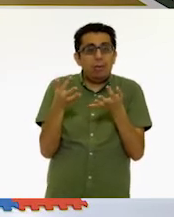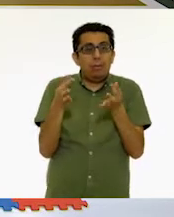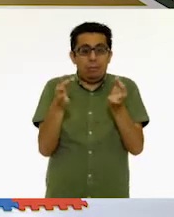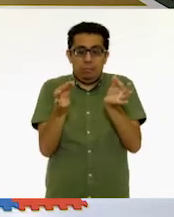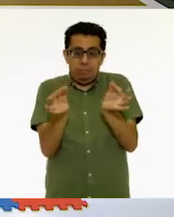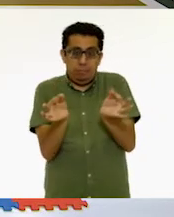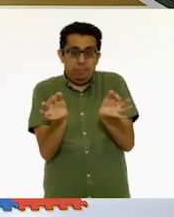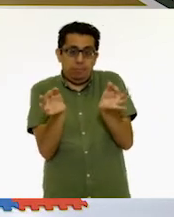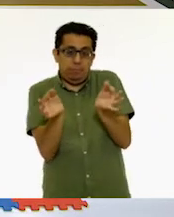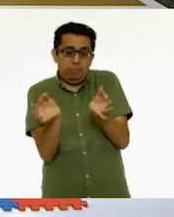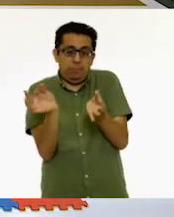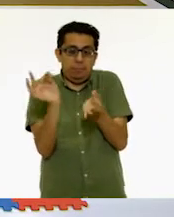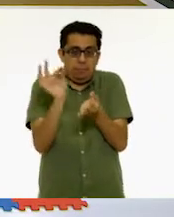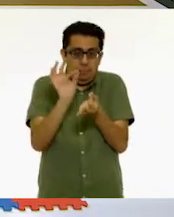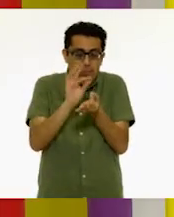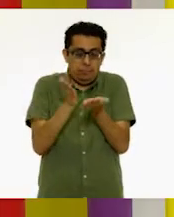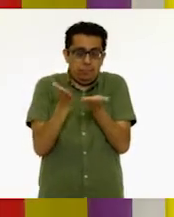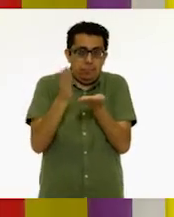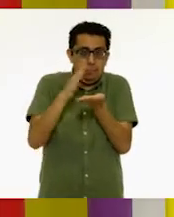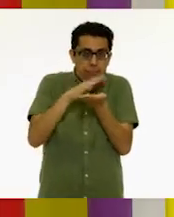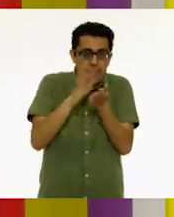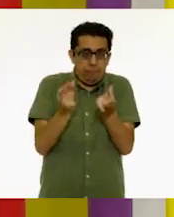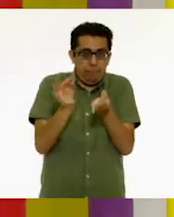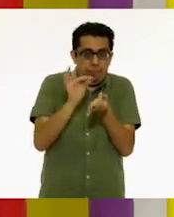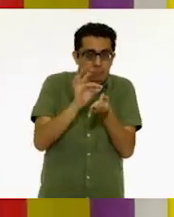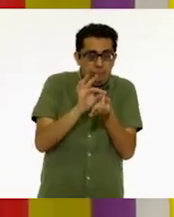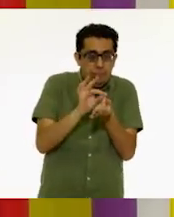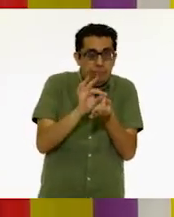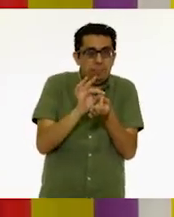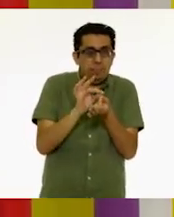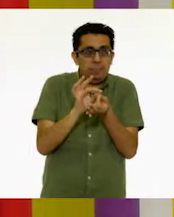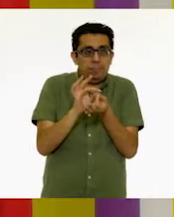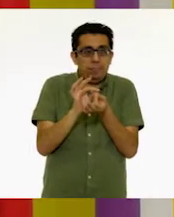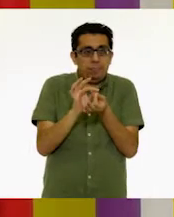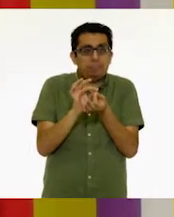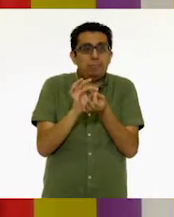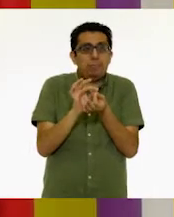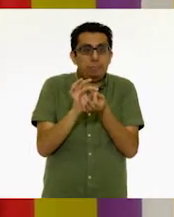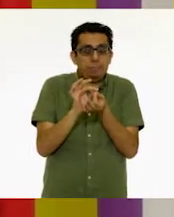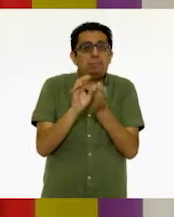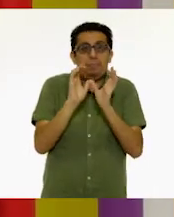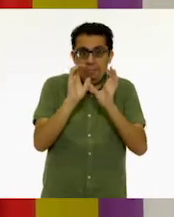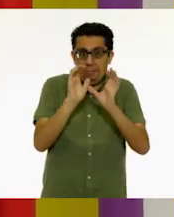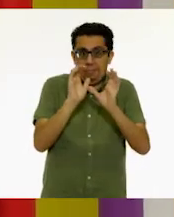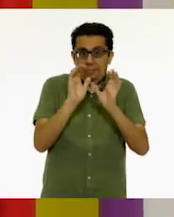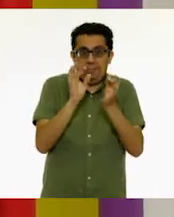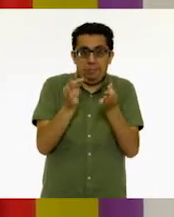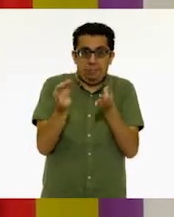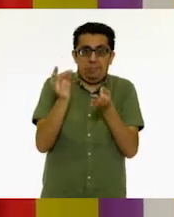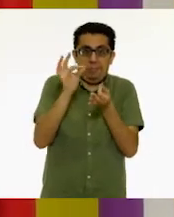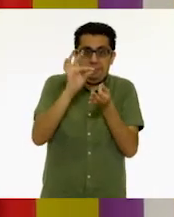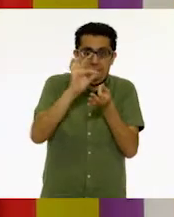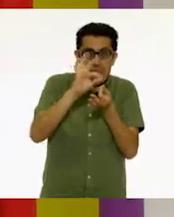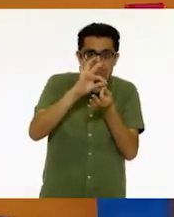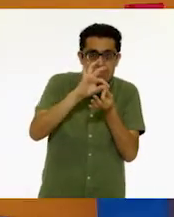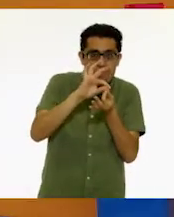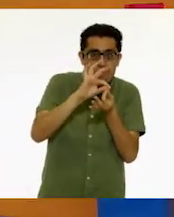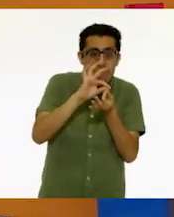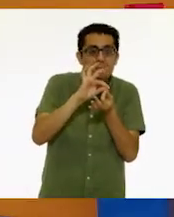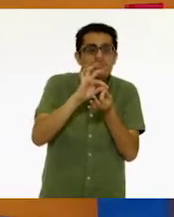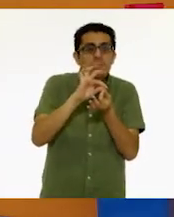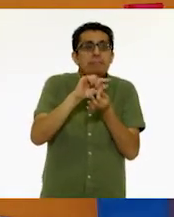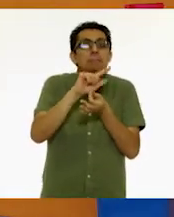a la mitad. Lo doblo así, a la mitad, por la orillita, ¿eh? Exactamente, siempre. Por la orillita. Lo más muy buena observación, Pepe. Es la